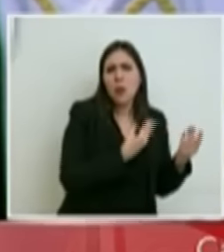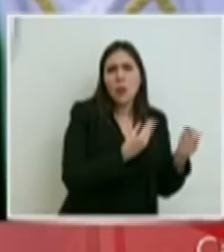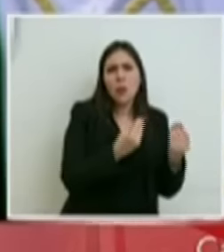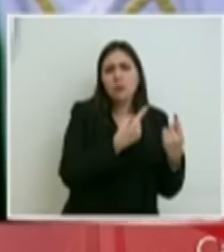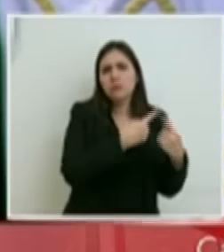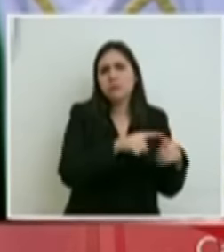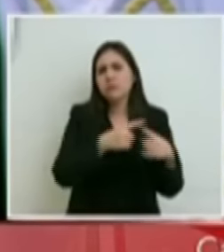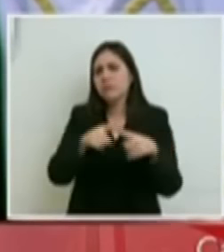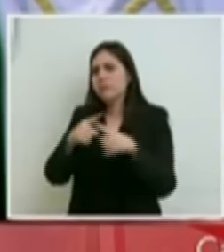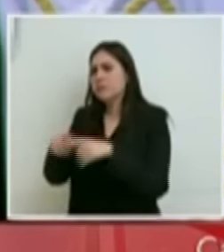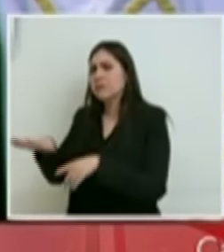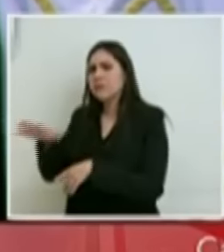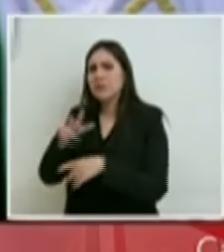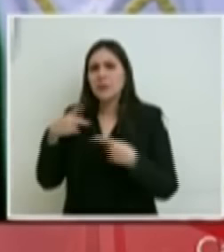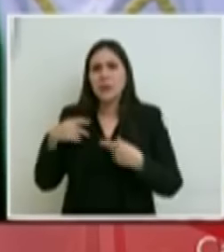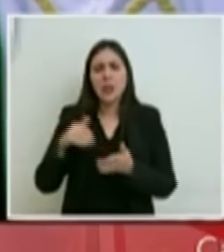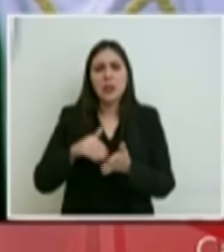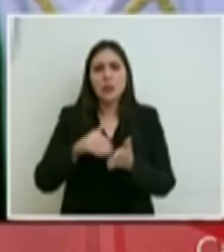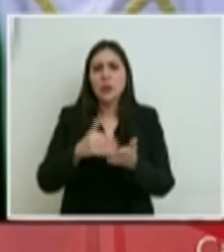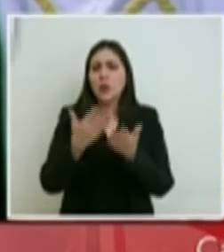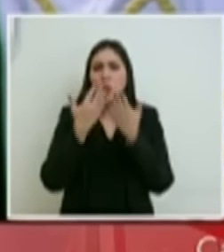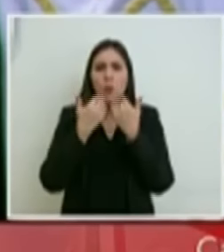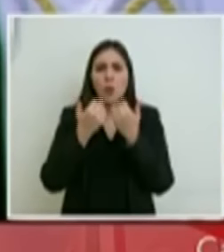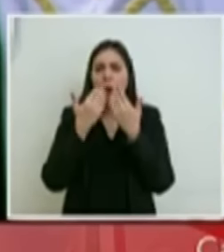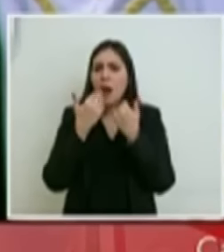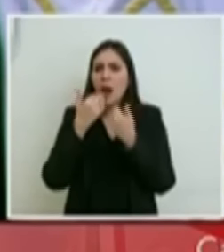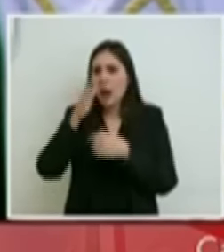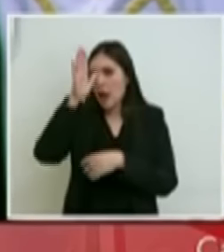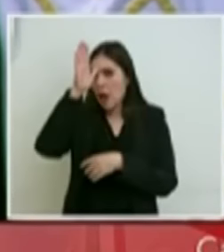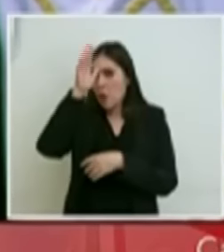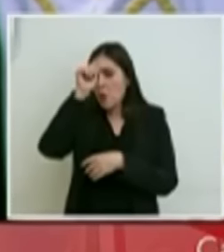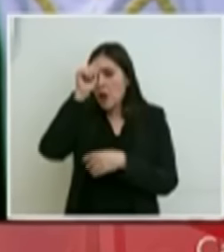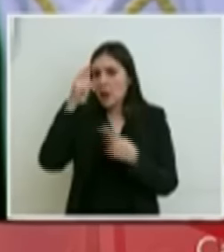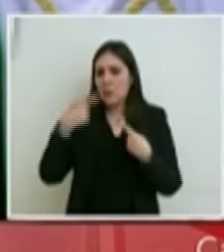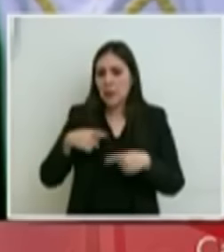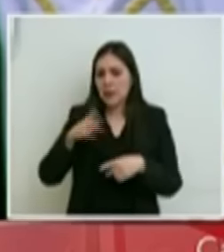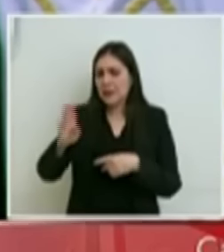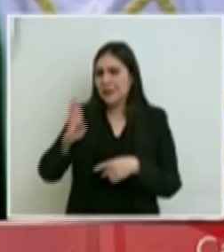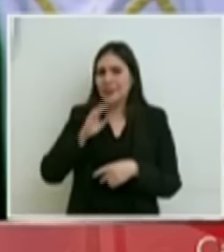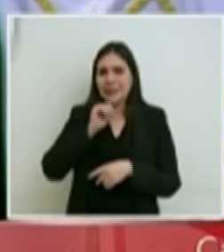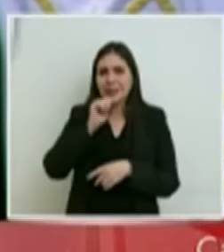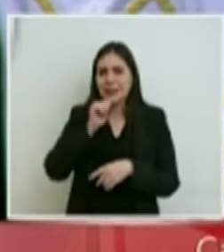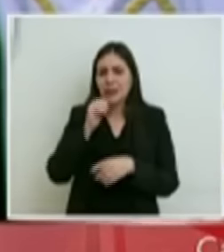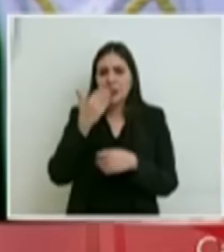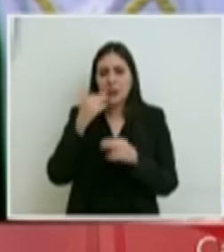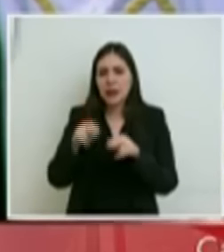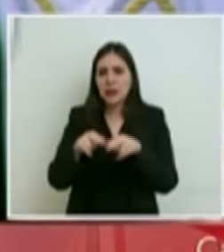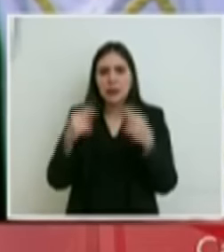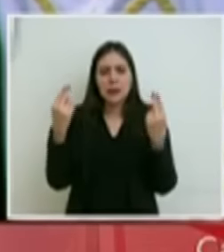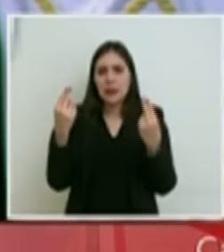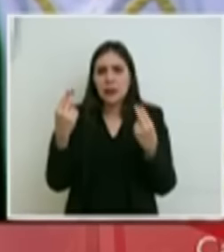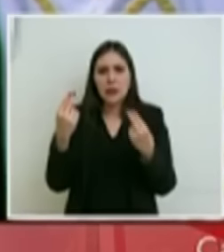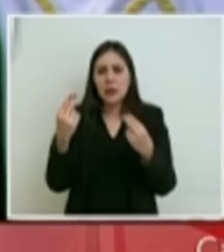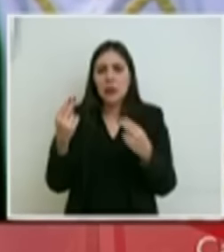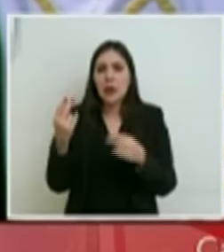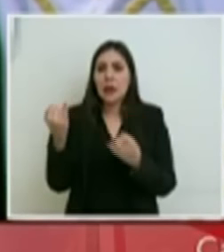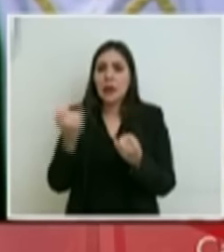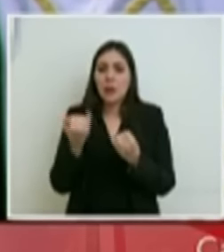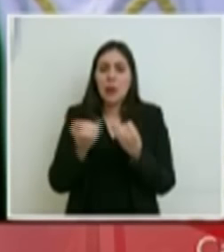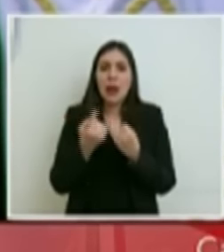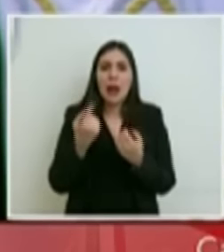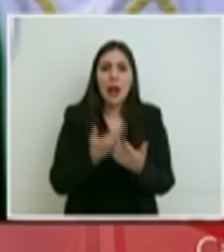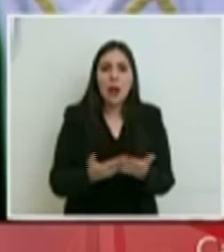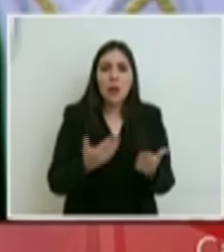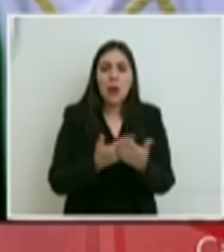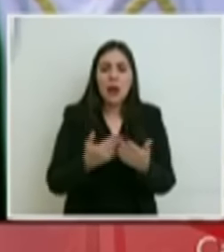ciudadanos con los que no existiría vínculo ni compromiso personal directo y verificable, como si lo existe